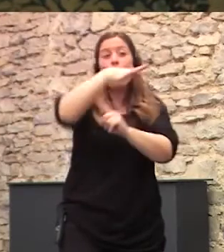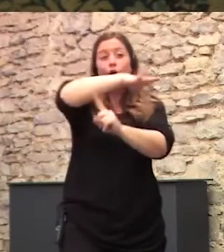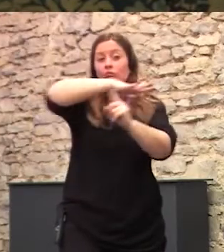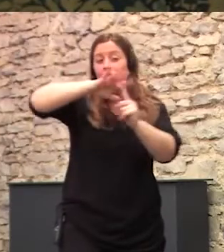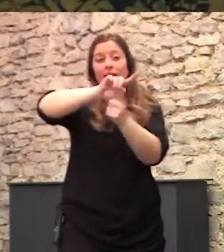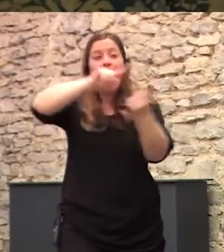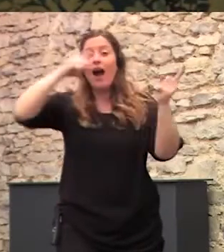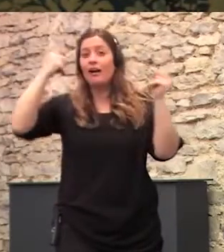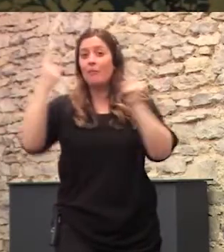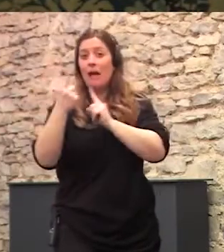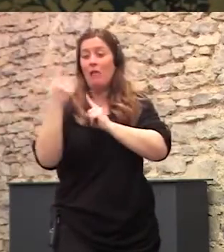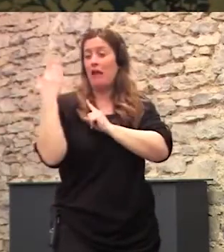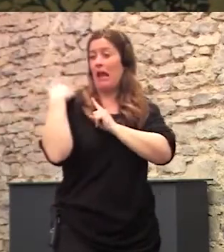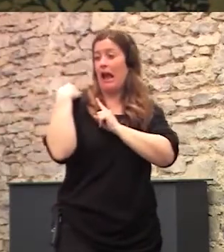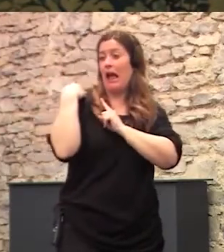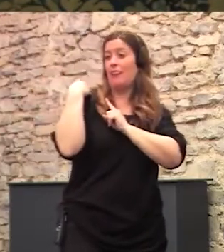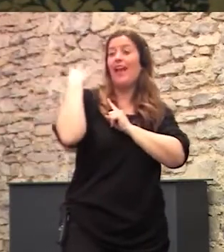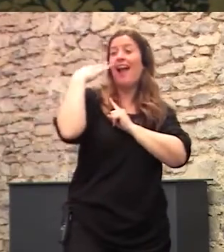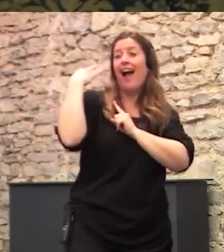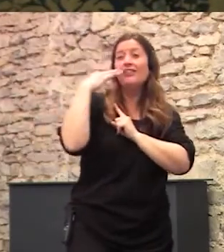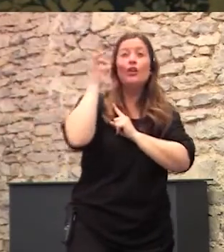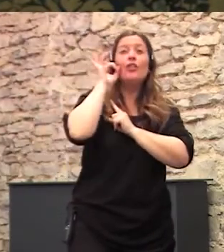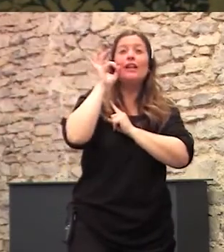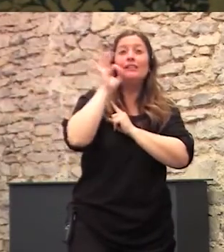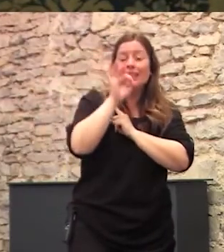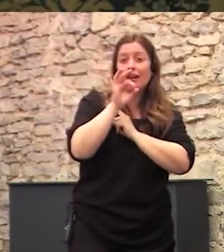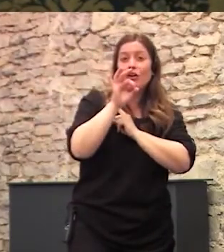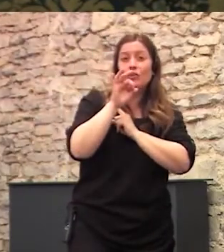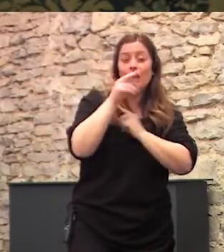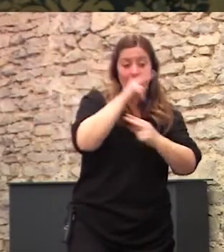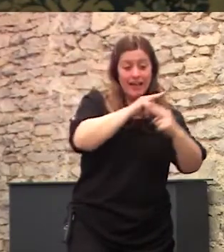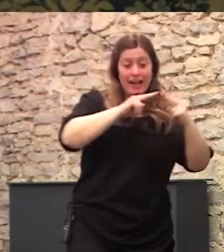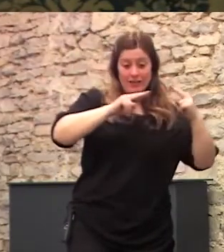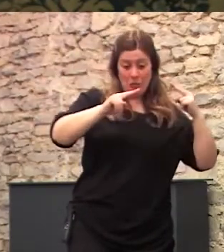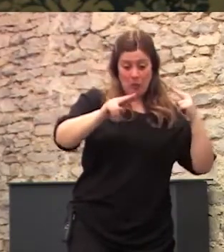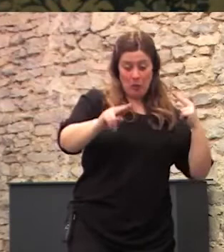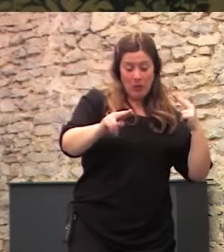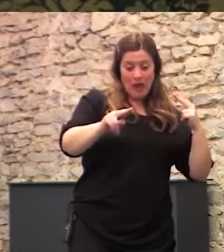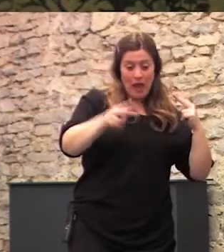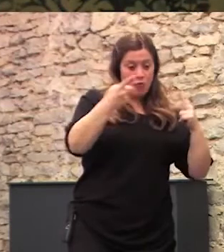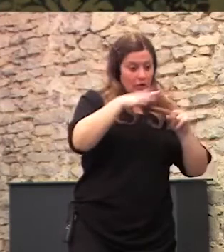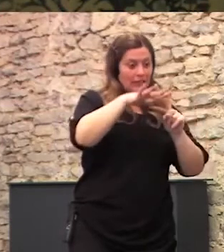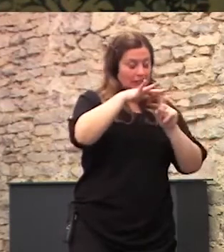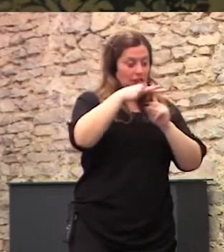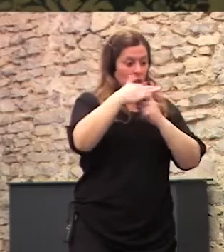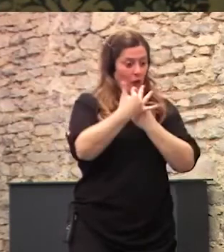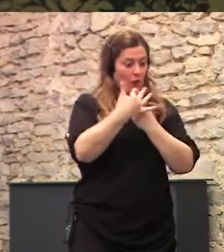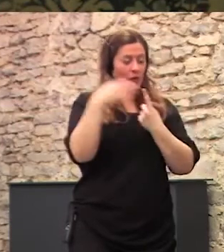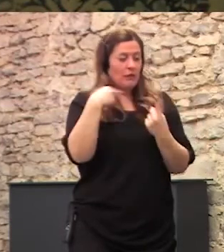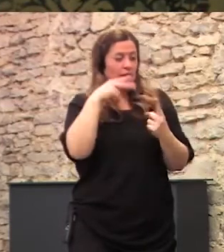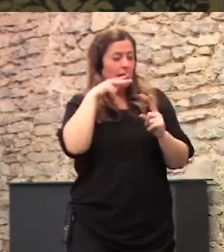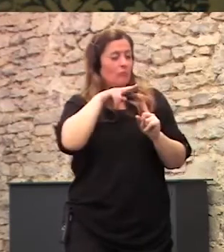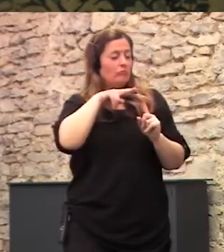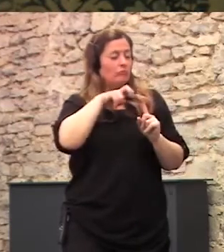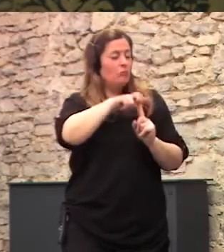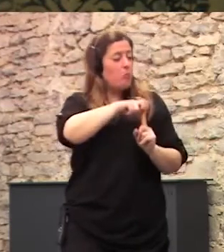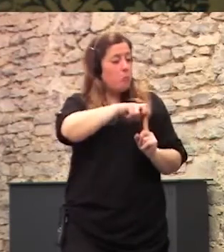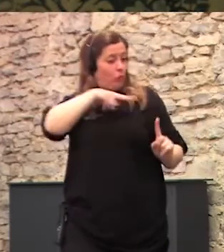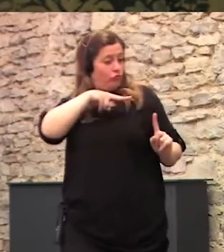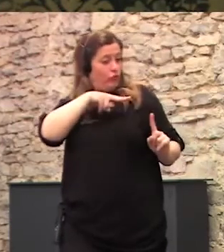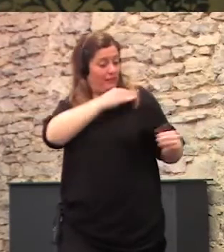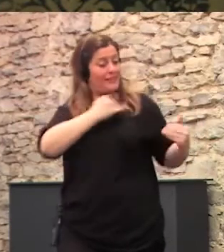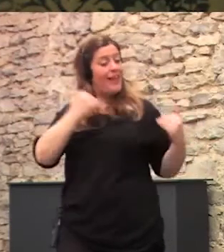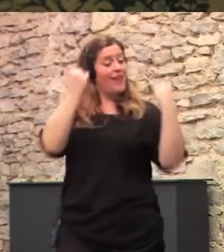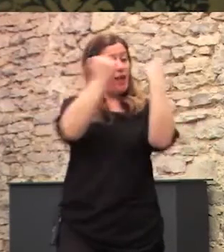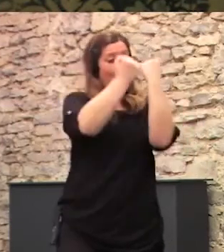lo que hace 14 siglos buscaba responder a una situación desde una perspectiva de